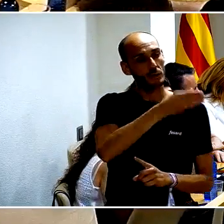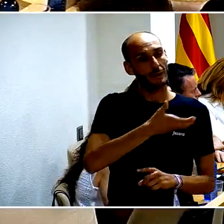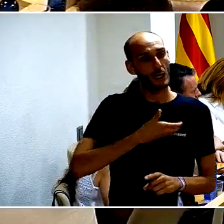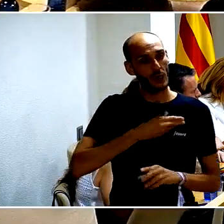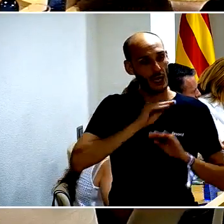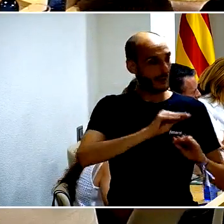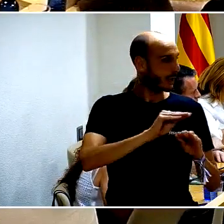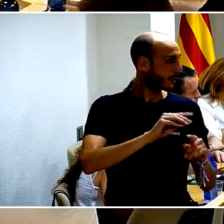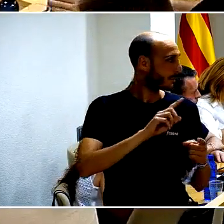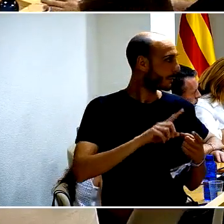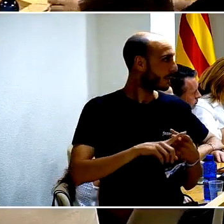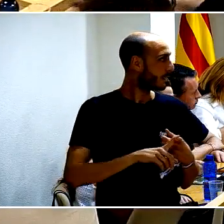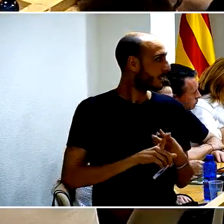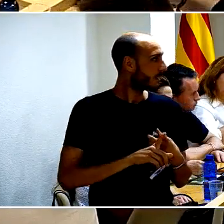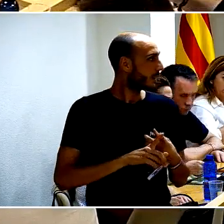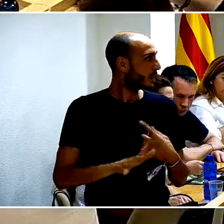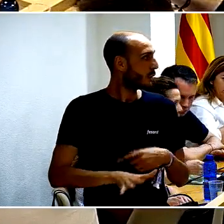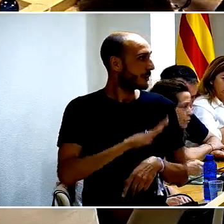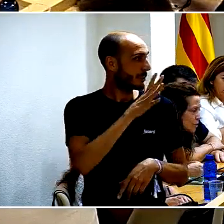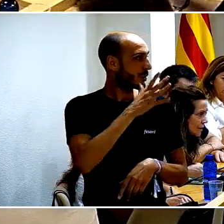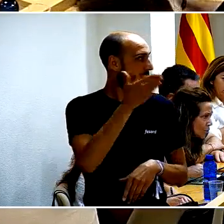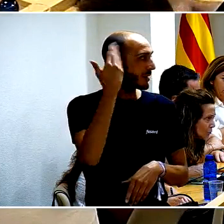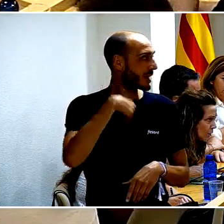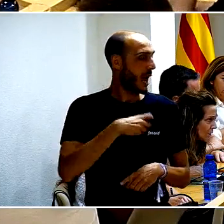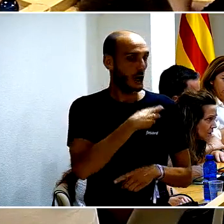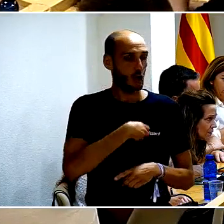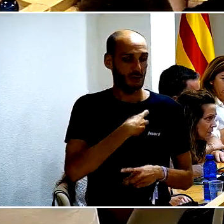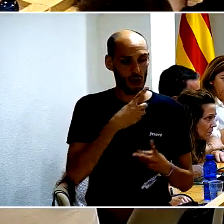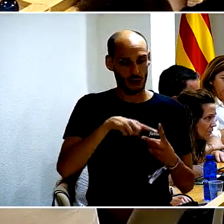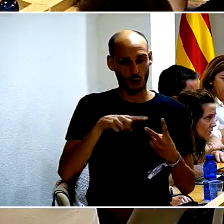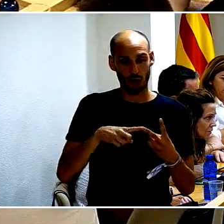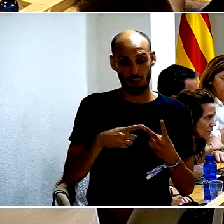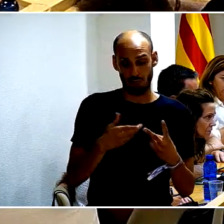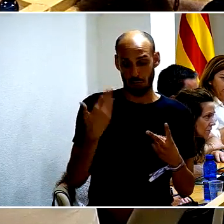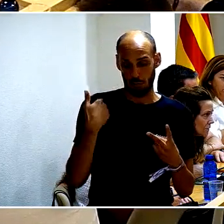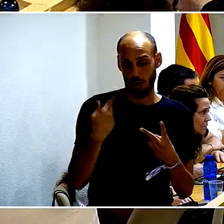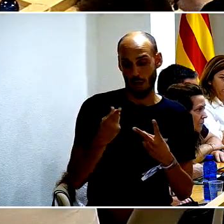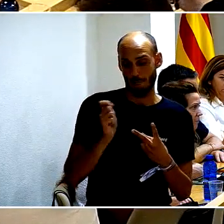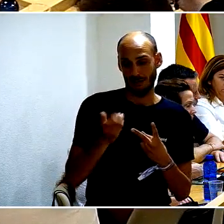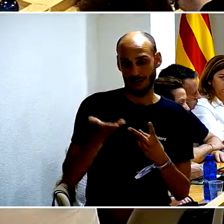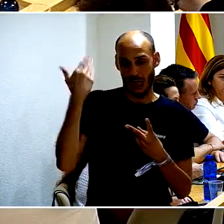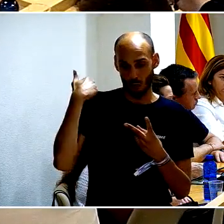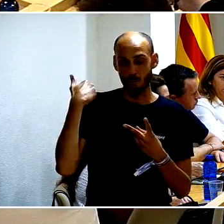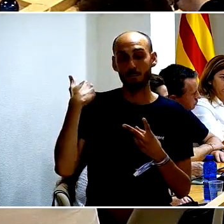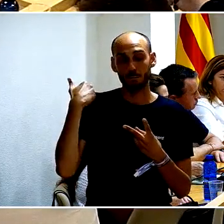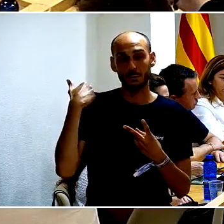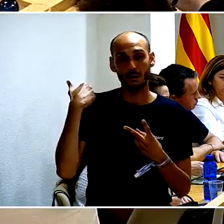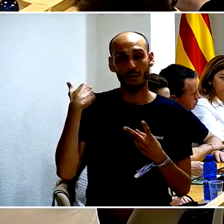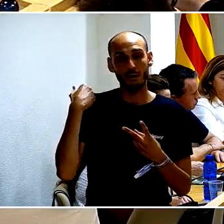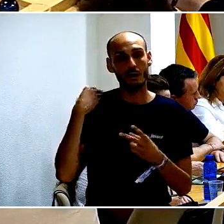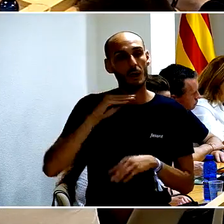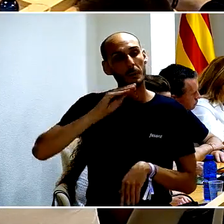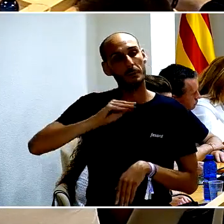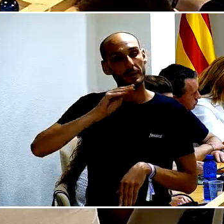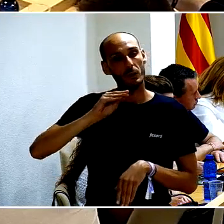porque ya hay hace dos comisiones, la pasada y la del mes pasado, que estamos preguntando por el nuevo colegio